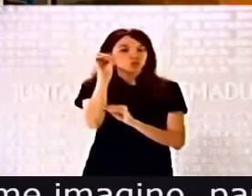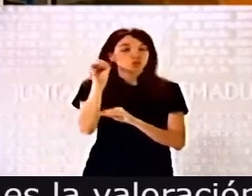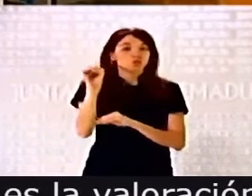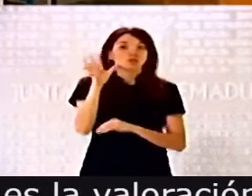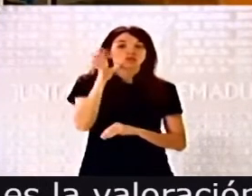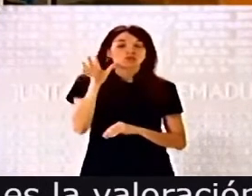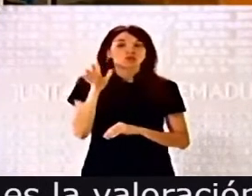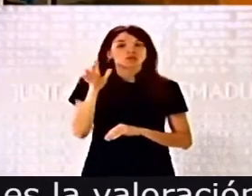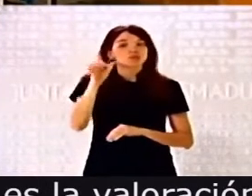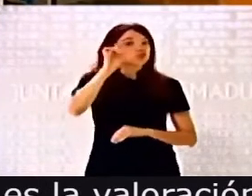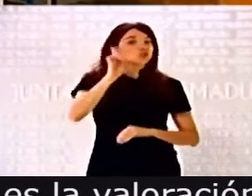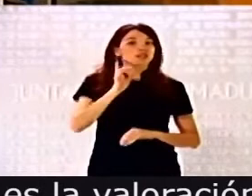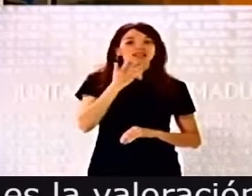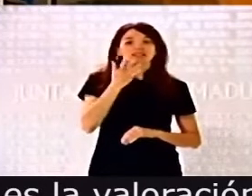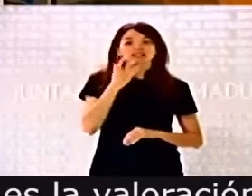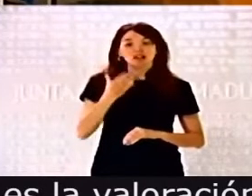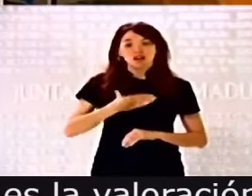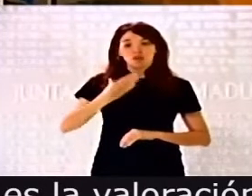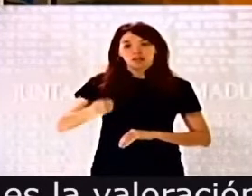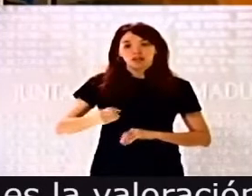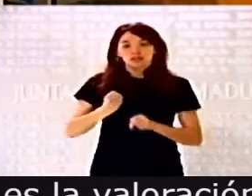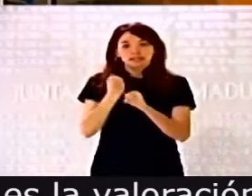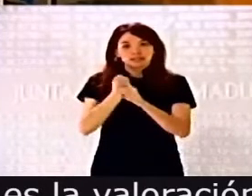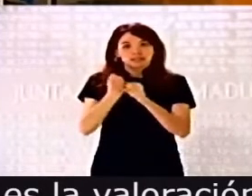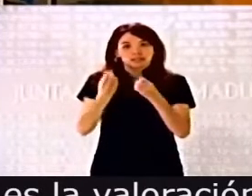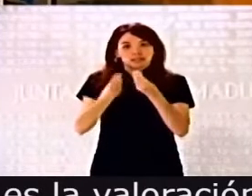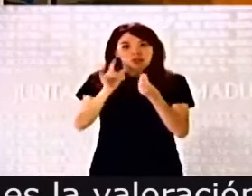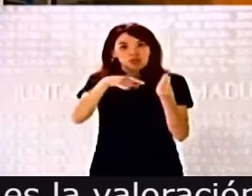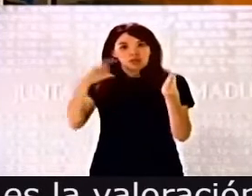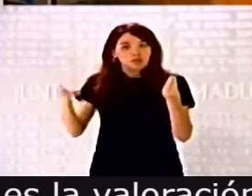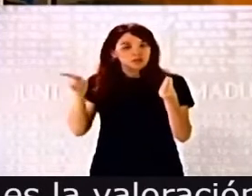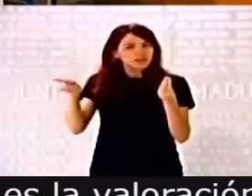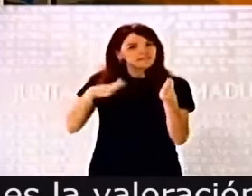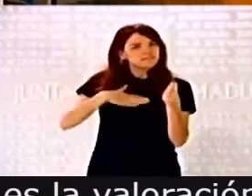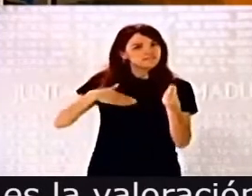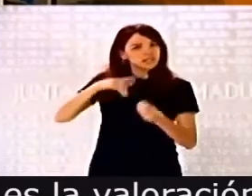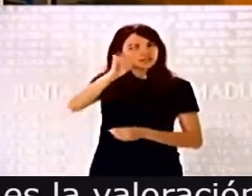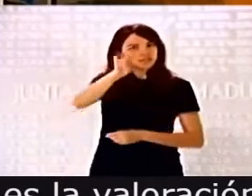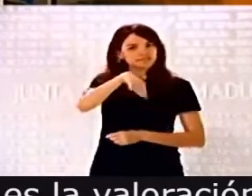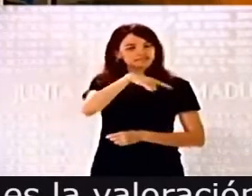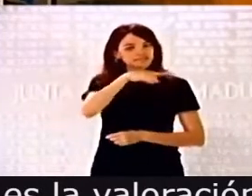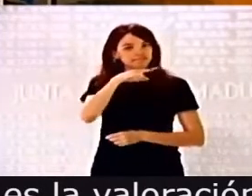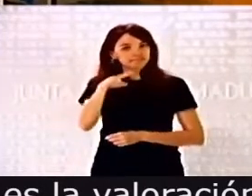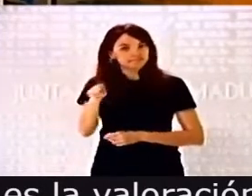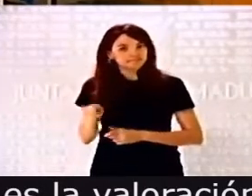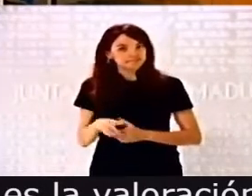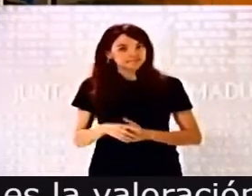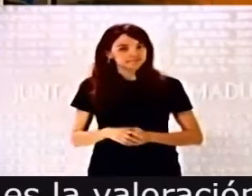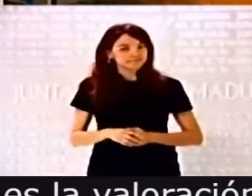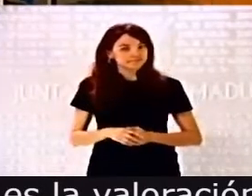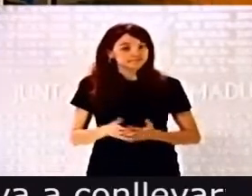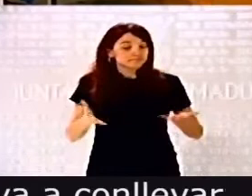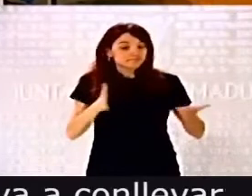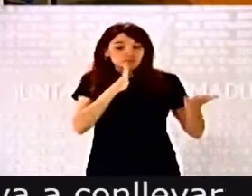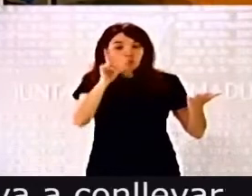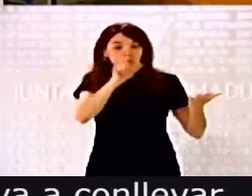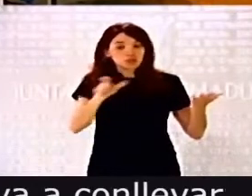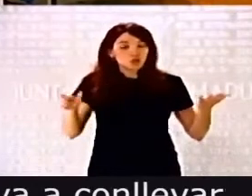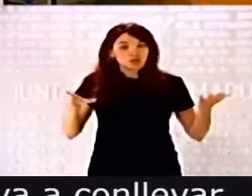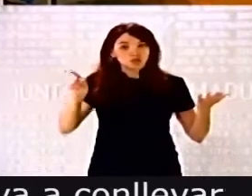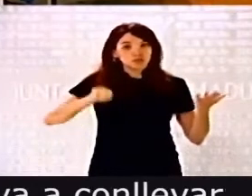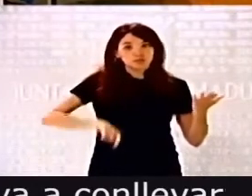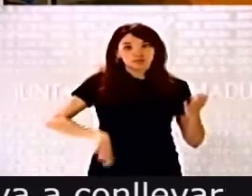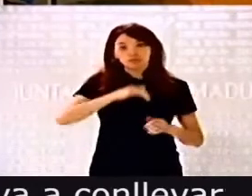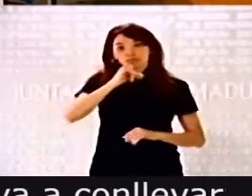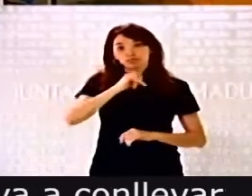también va a conllevar aumentar su carga de trabajo y no sé si están en disposición de personal suficiente para